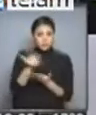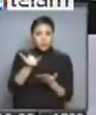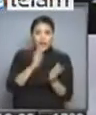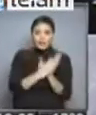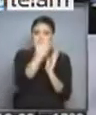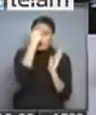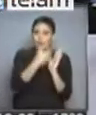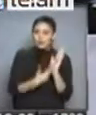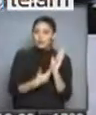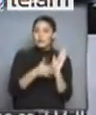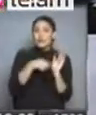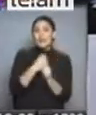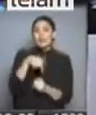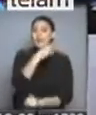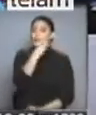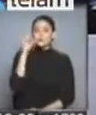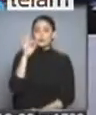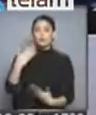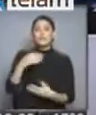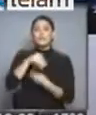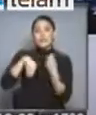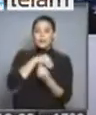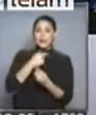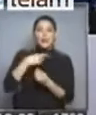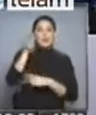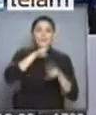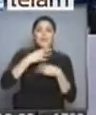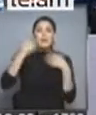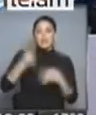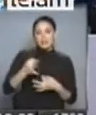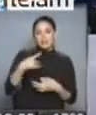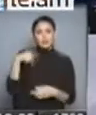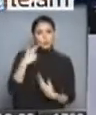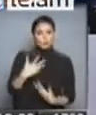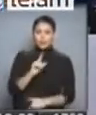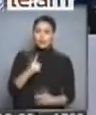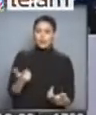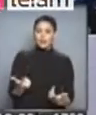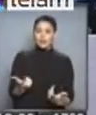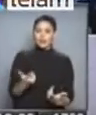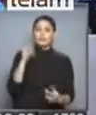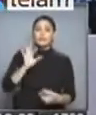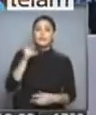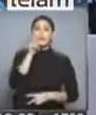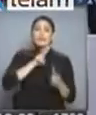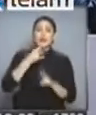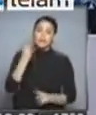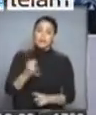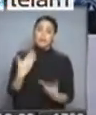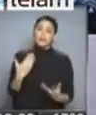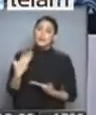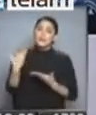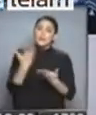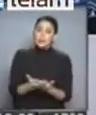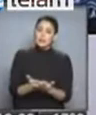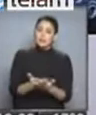constitucional de hacerlo, pero no ha hablado. Así que a la familia la búsqueda de la verdad no le molesta, es lo que busca y es por eso que se ha presentado